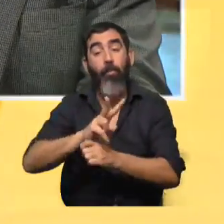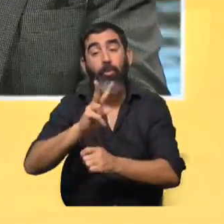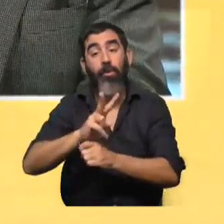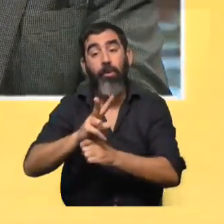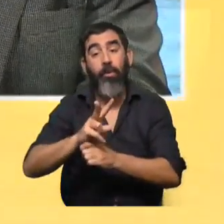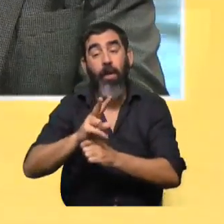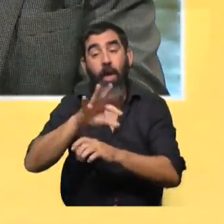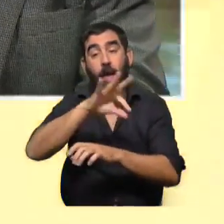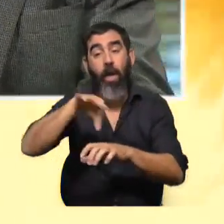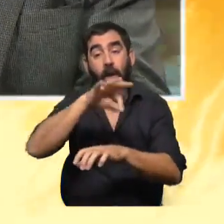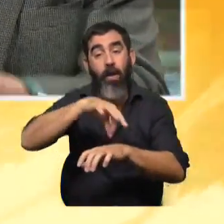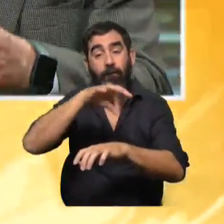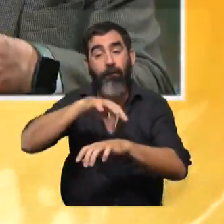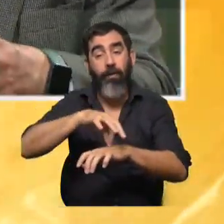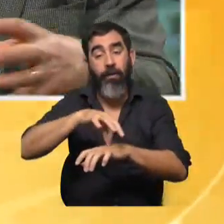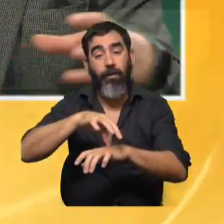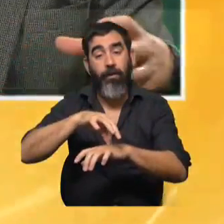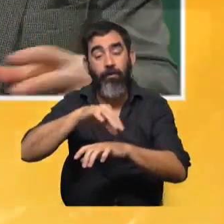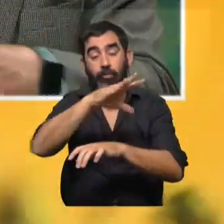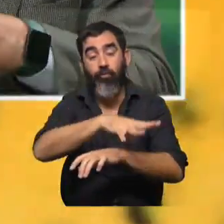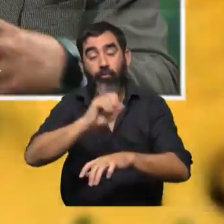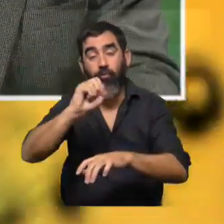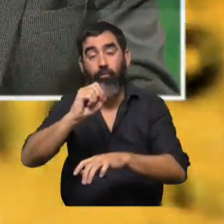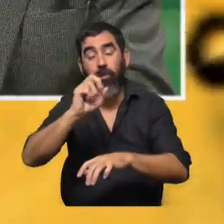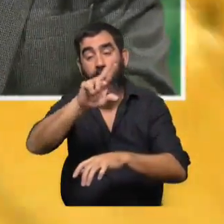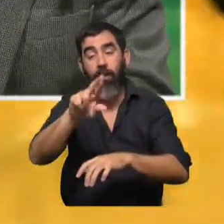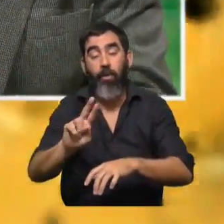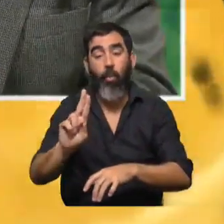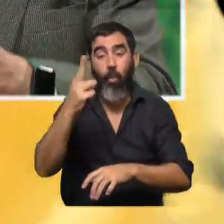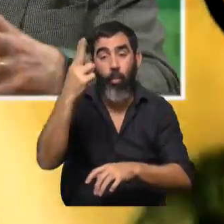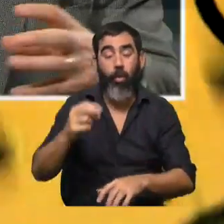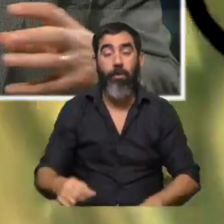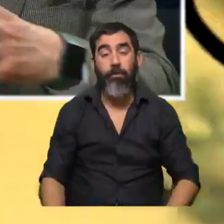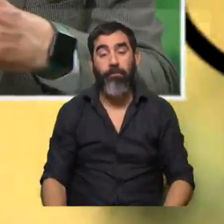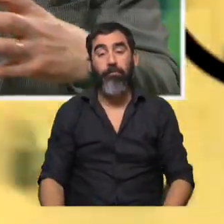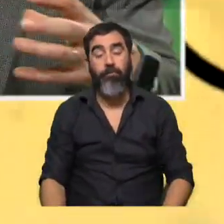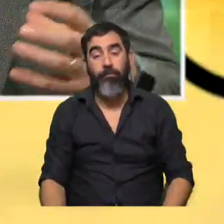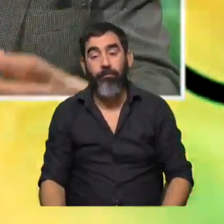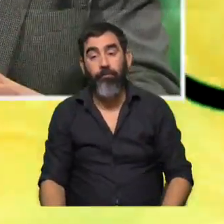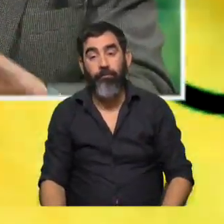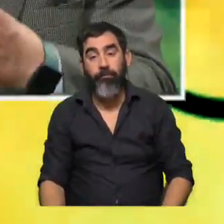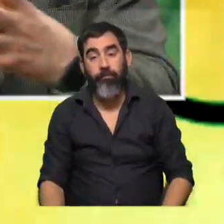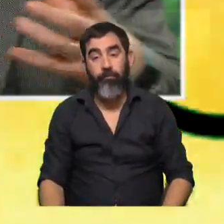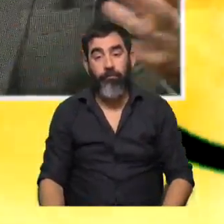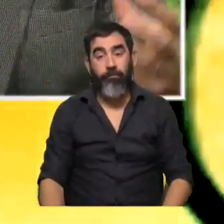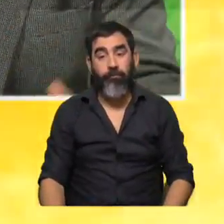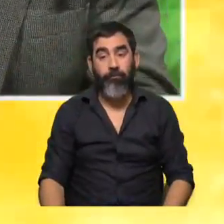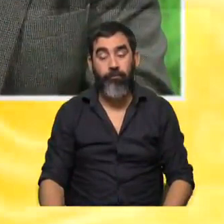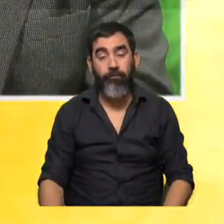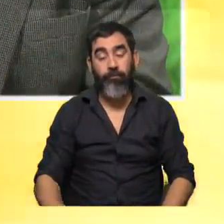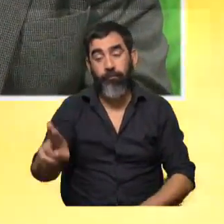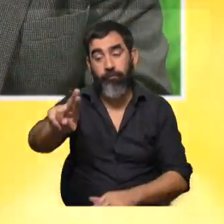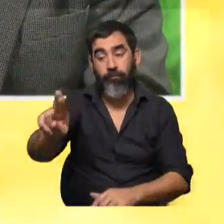que se alimentan básicamente de lo que es la flora del río Uruguay, que es un ecosistema específico dentro de nuestro país, lo que es el